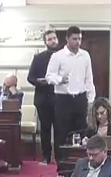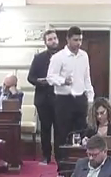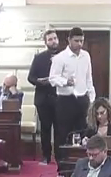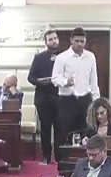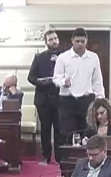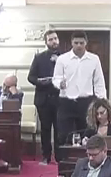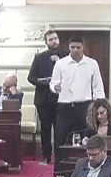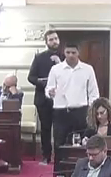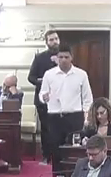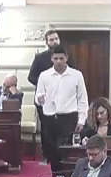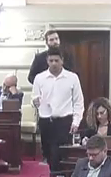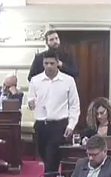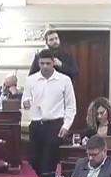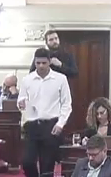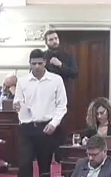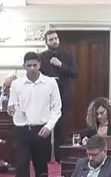Proyecto de declaración